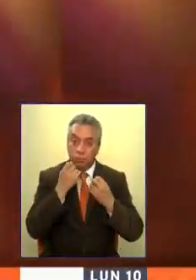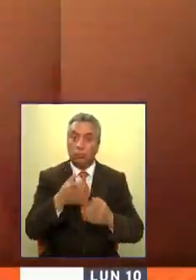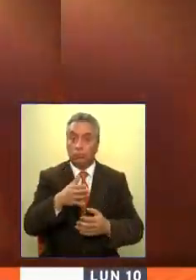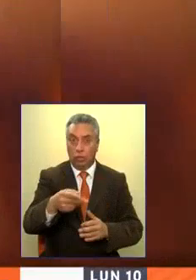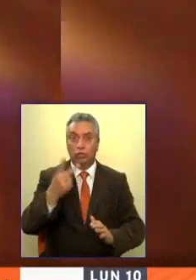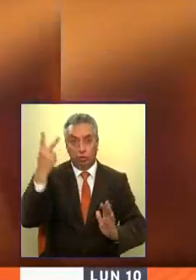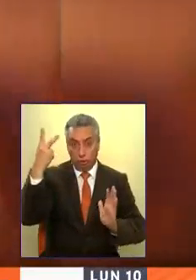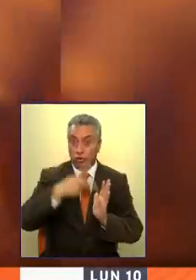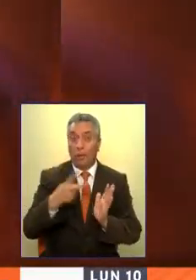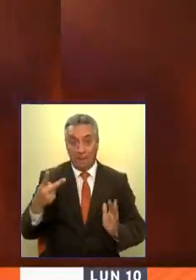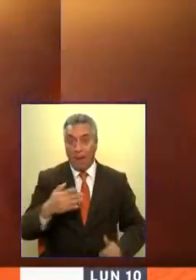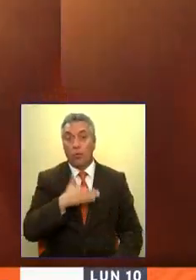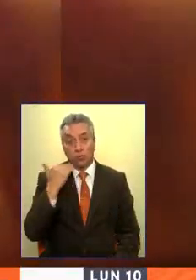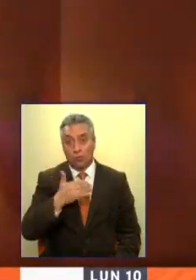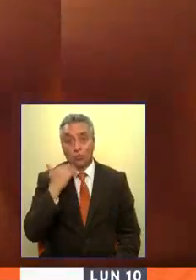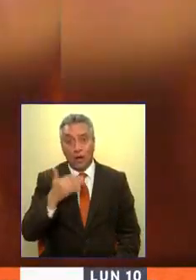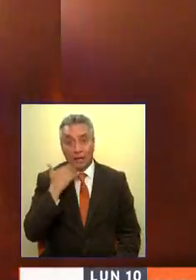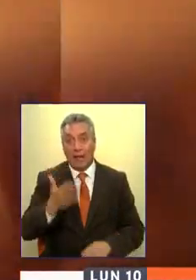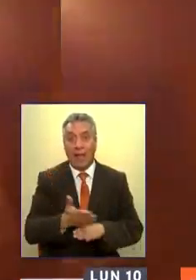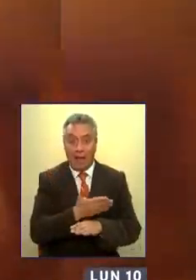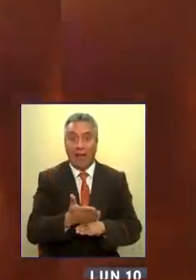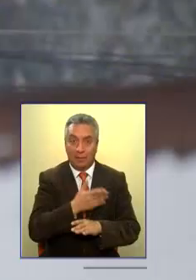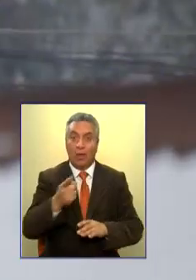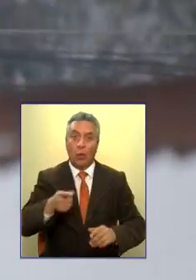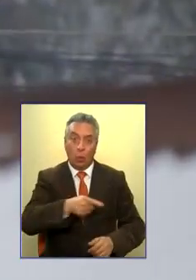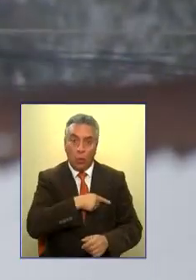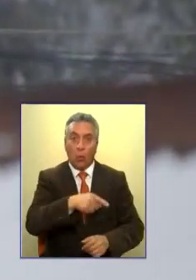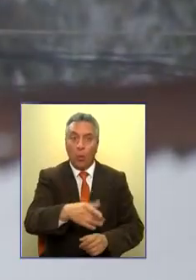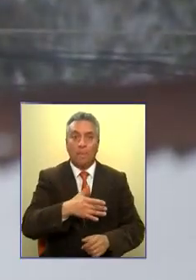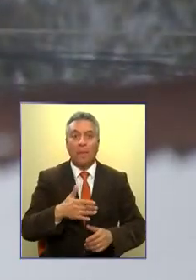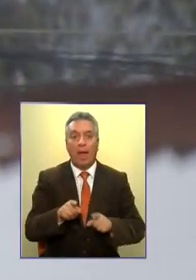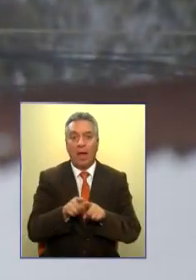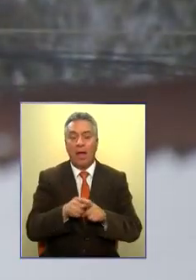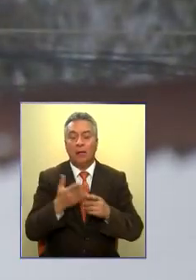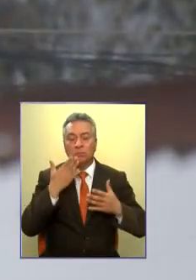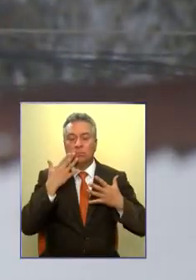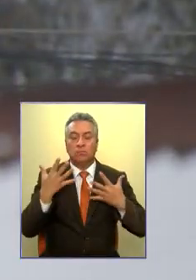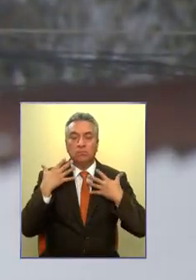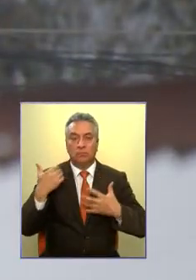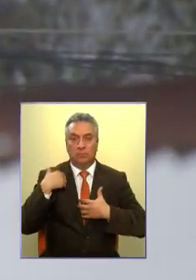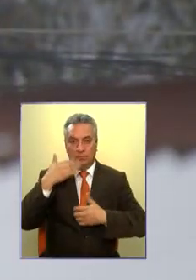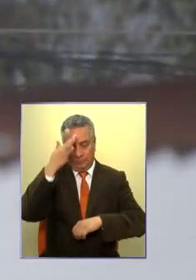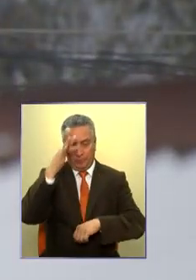2.000 muertes prematuras al año por enfermedades cardiorrespiratorias. Gracias.